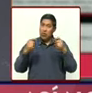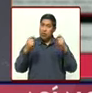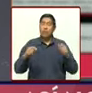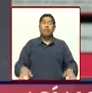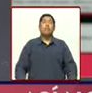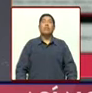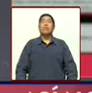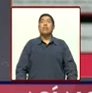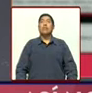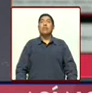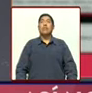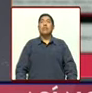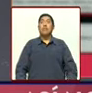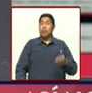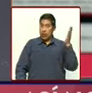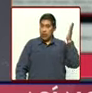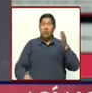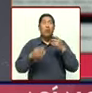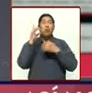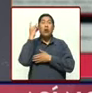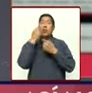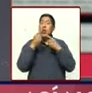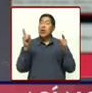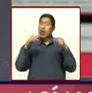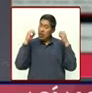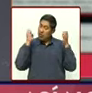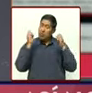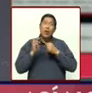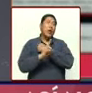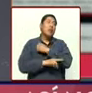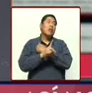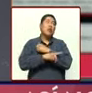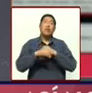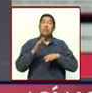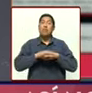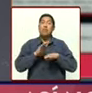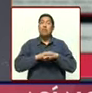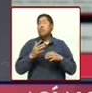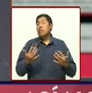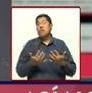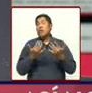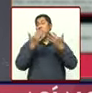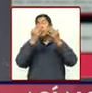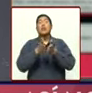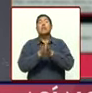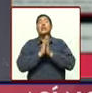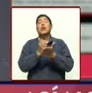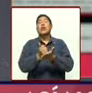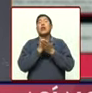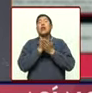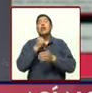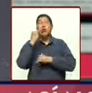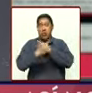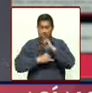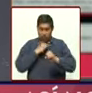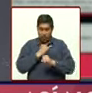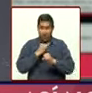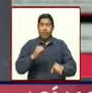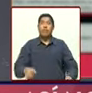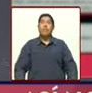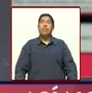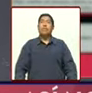incendios. AP, Bolivia declara emergencia nacional y alerta sanitaria por incendios, pide ayuda internacional.